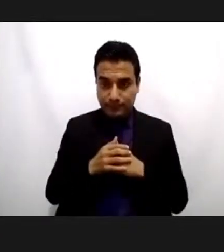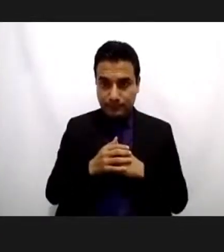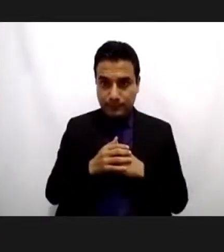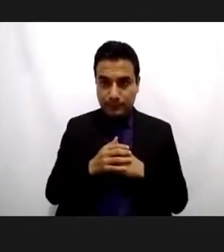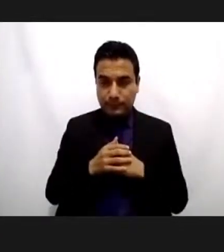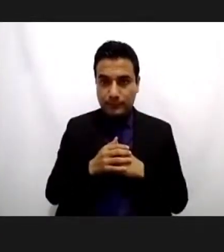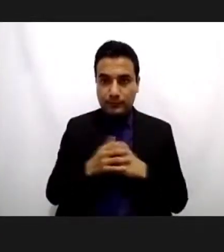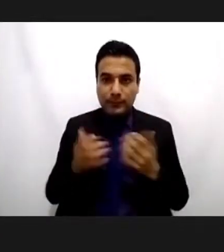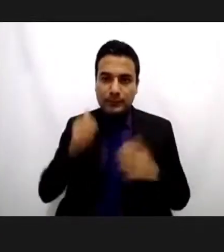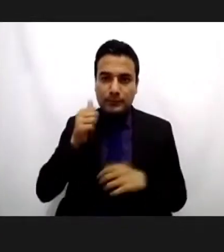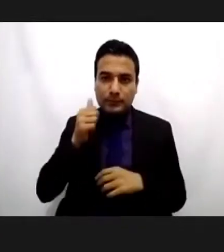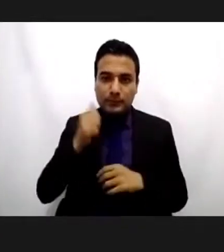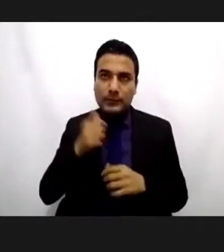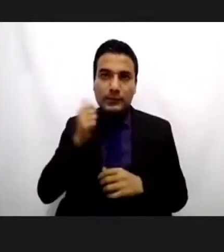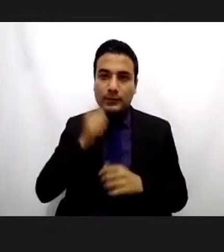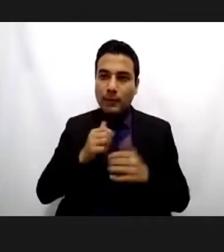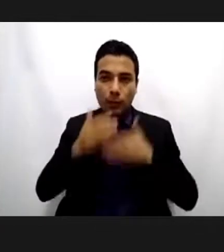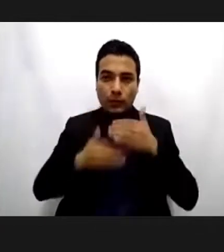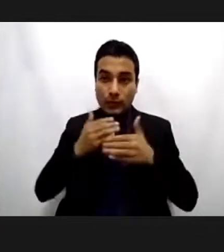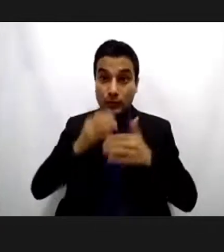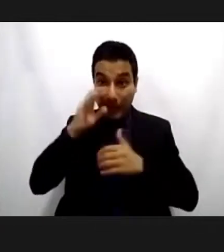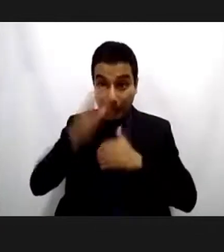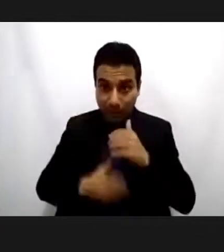procesos inconclusos que los terminados.